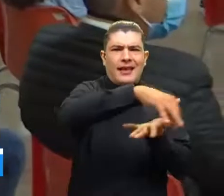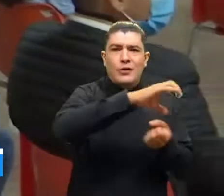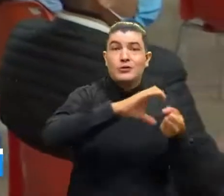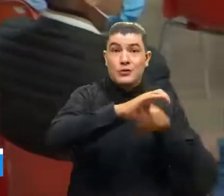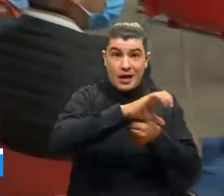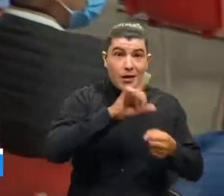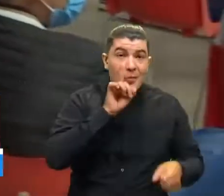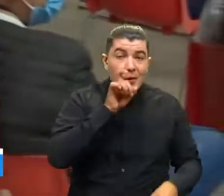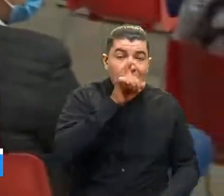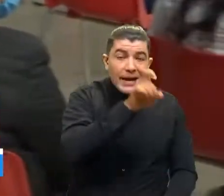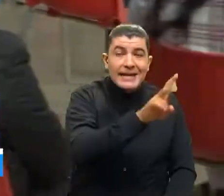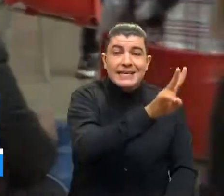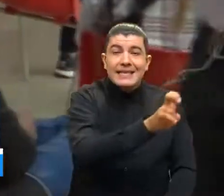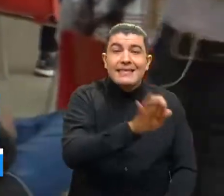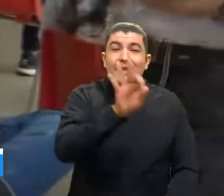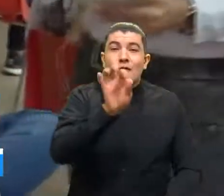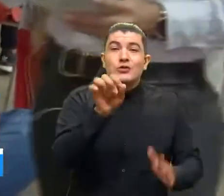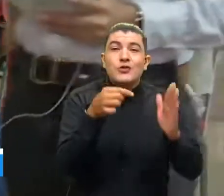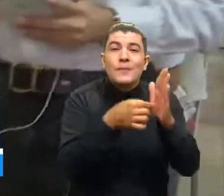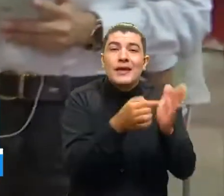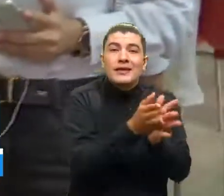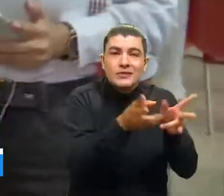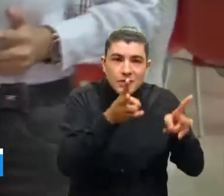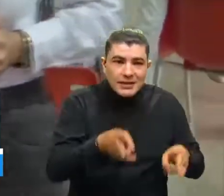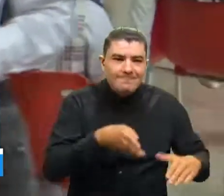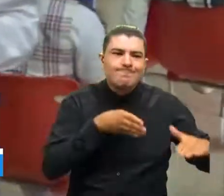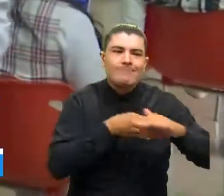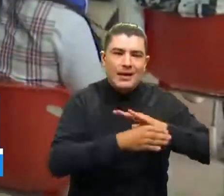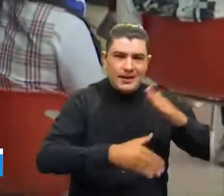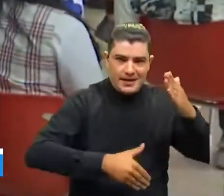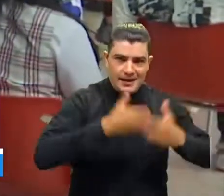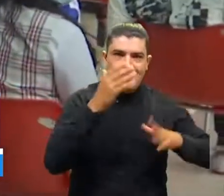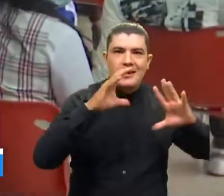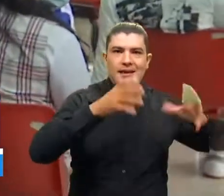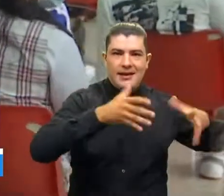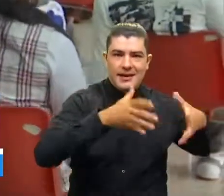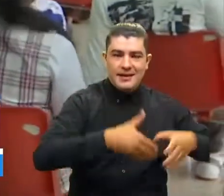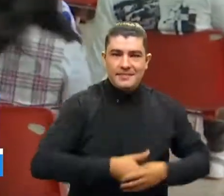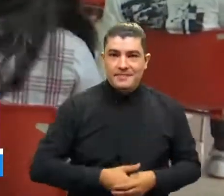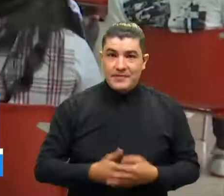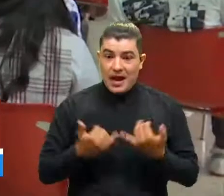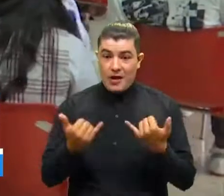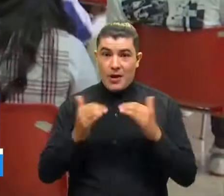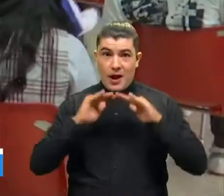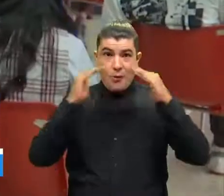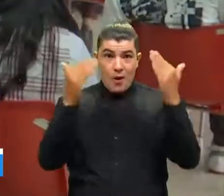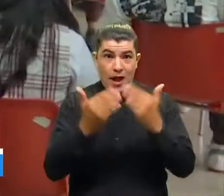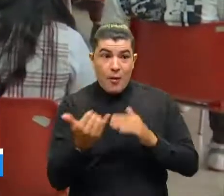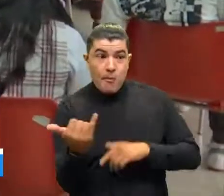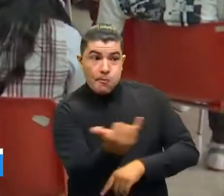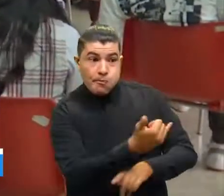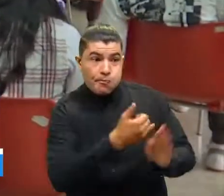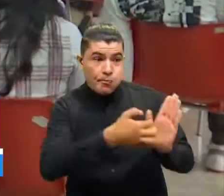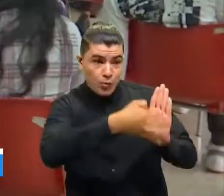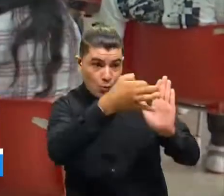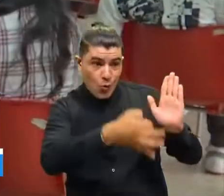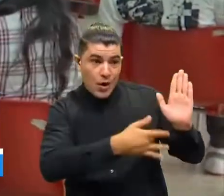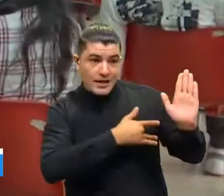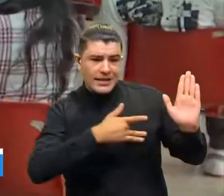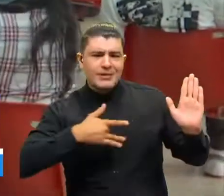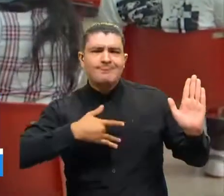santandereana también ingresaron pues los protocolos de bioseguridad son los que están implementando en todas las instituciones educativas